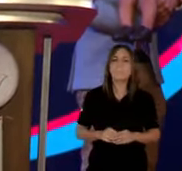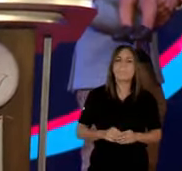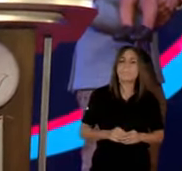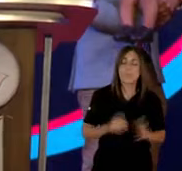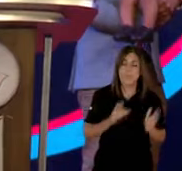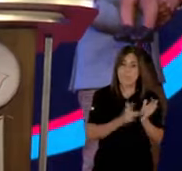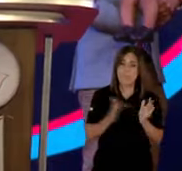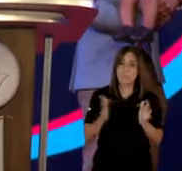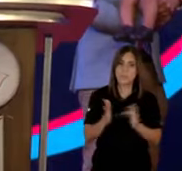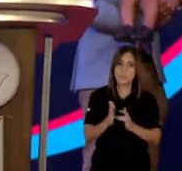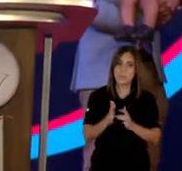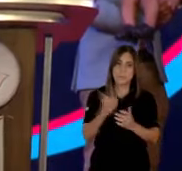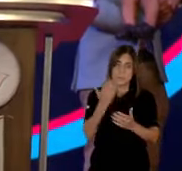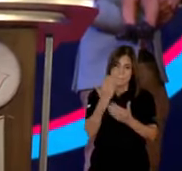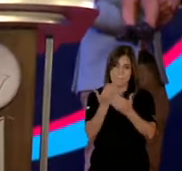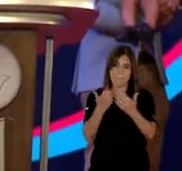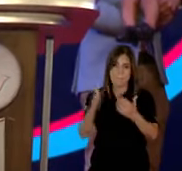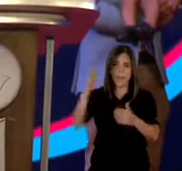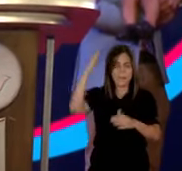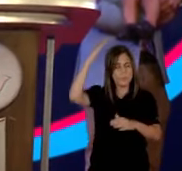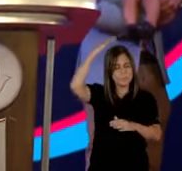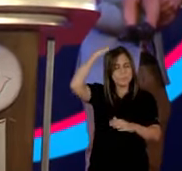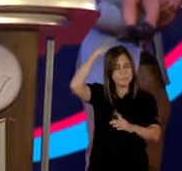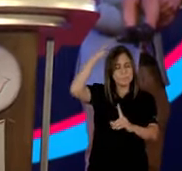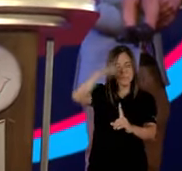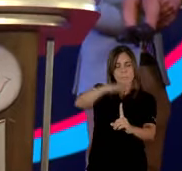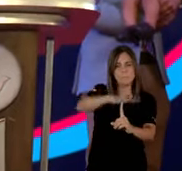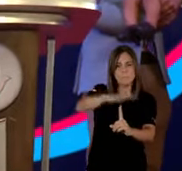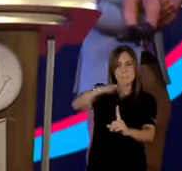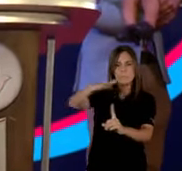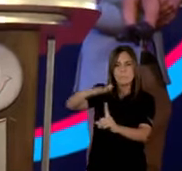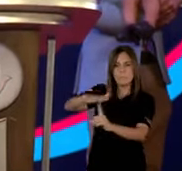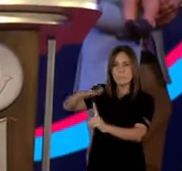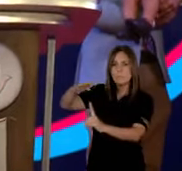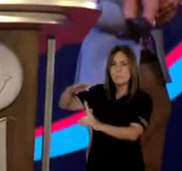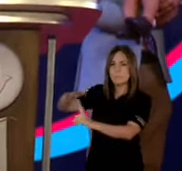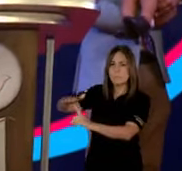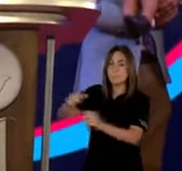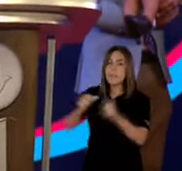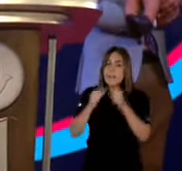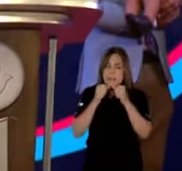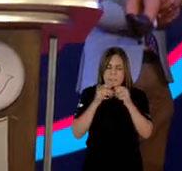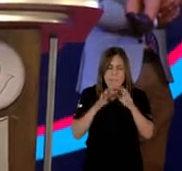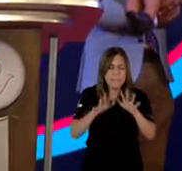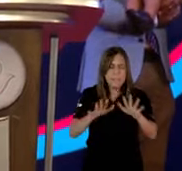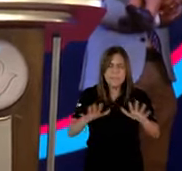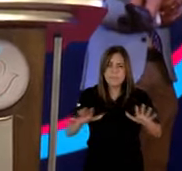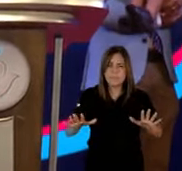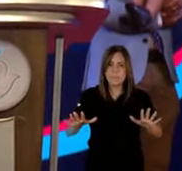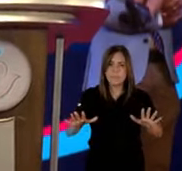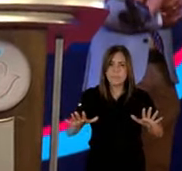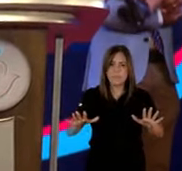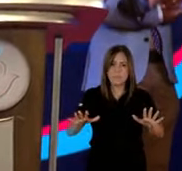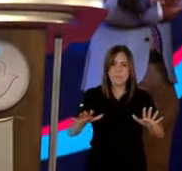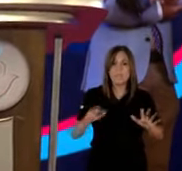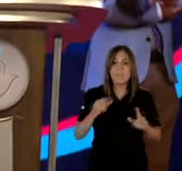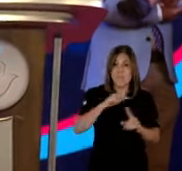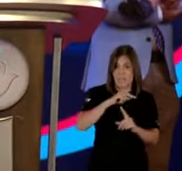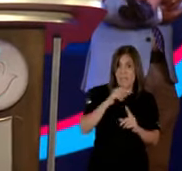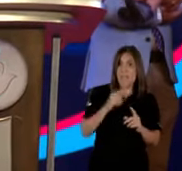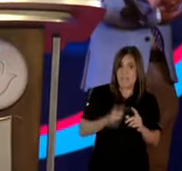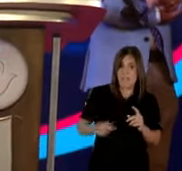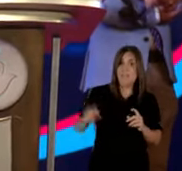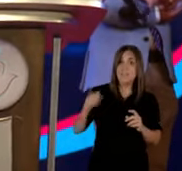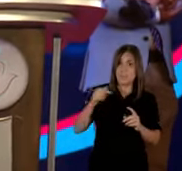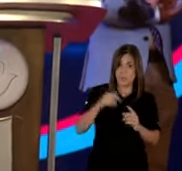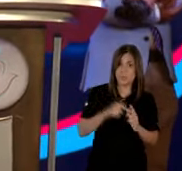sobre ellos, los bendecía. Y le fueron presentados niños para que pusiese las manos